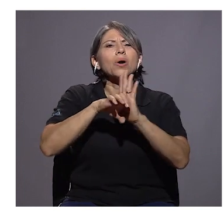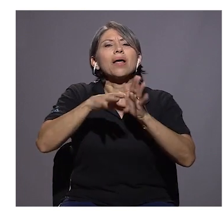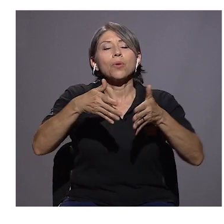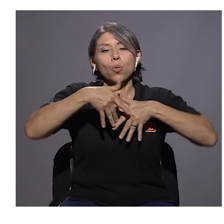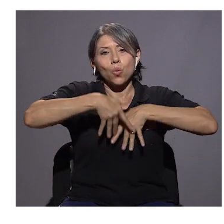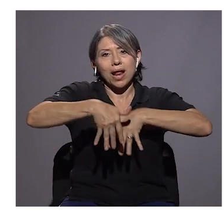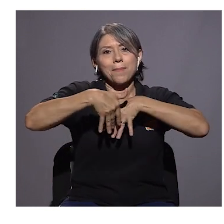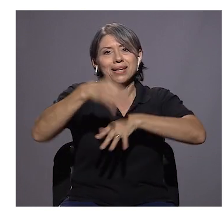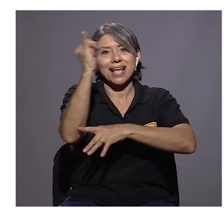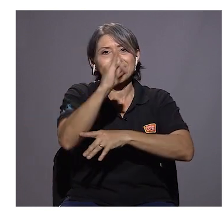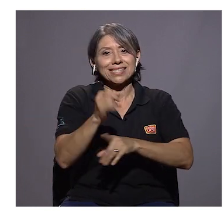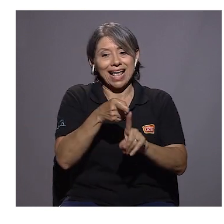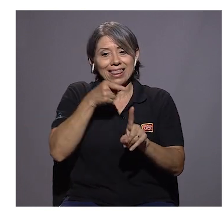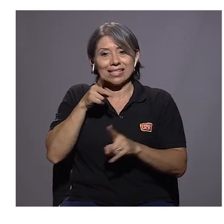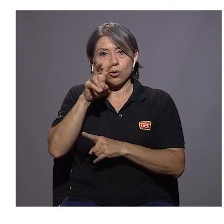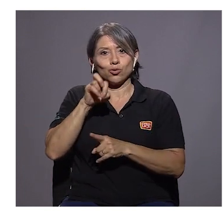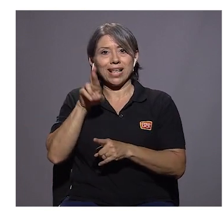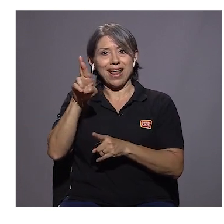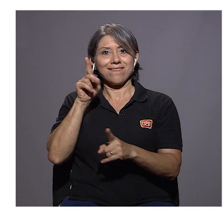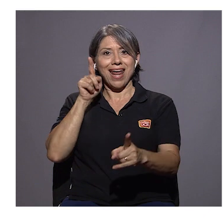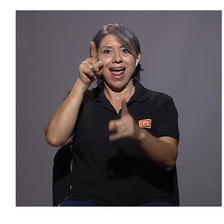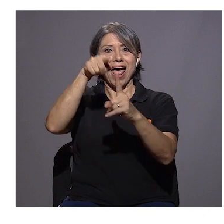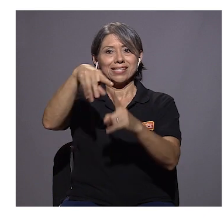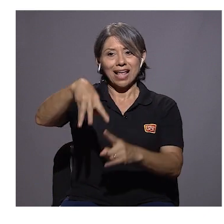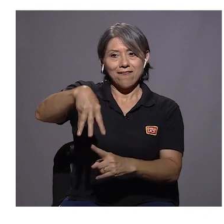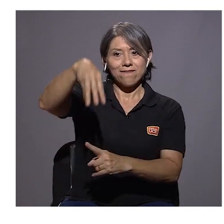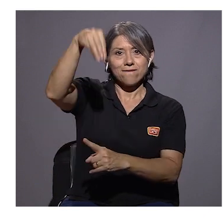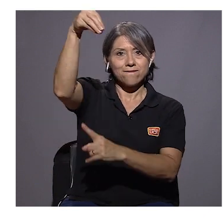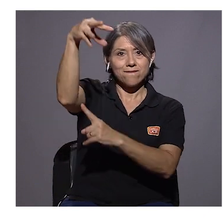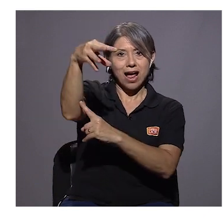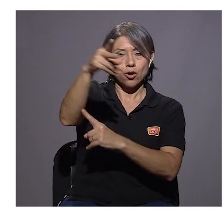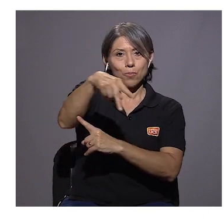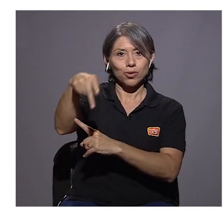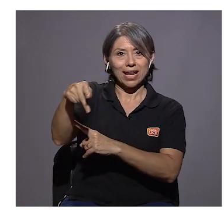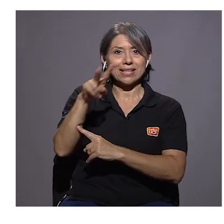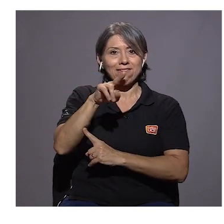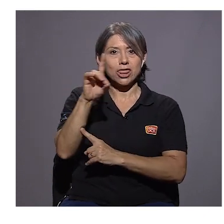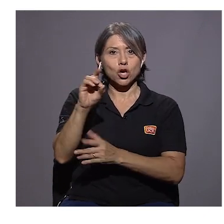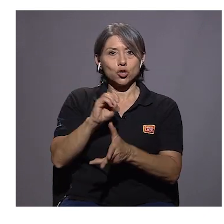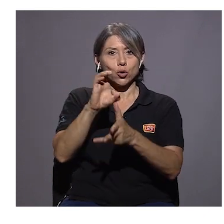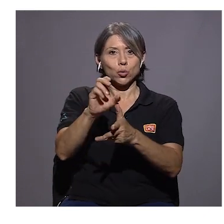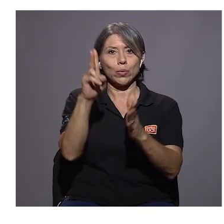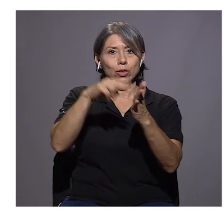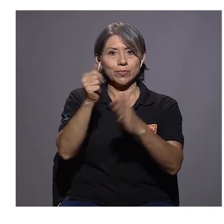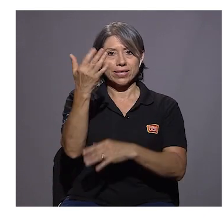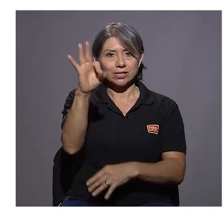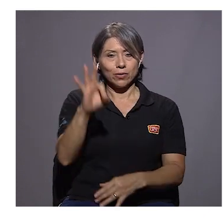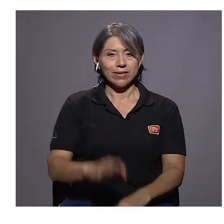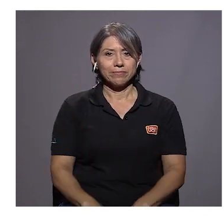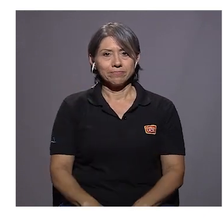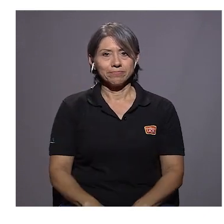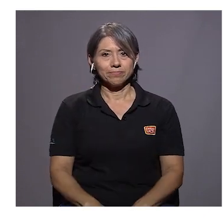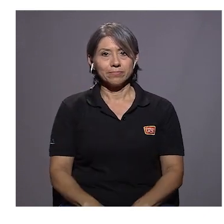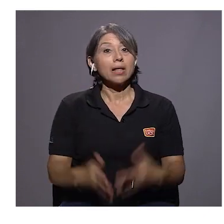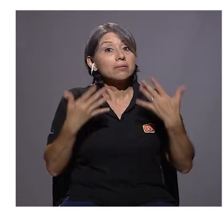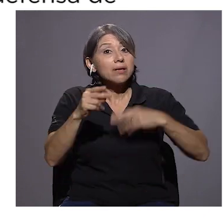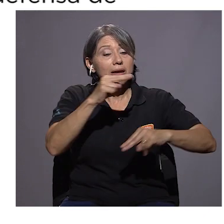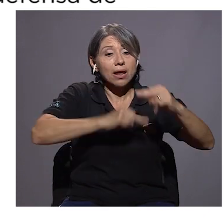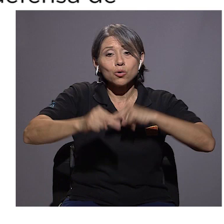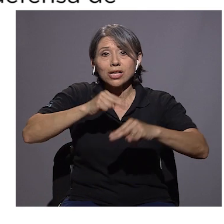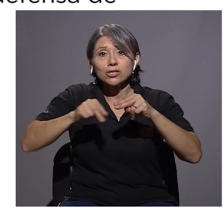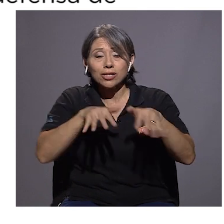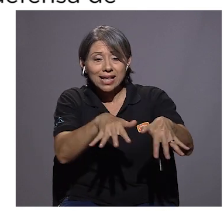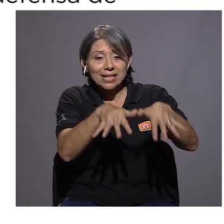que se incluye una marcha artística desde la sede hasta el Faro de Punta Arenas. 28 de octubre de 2019.